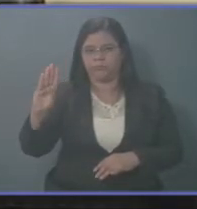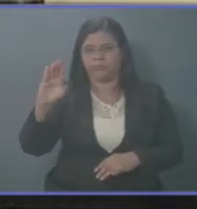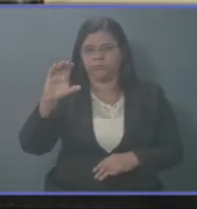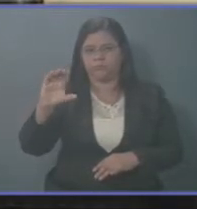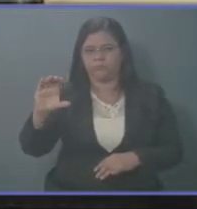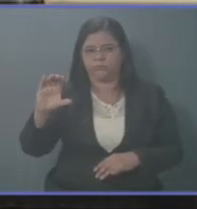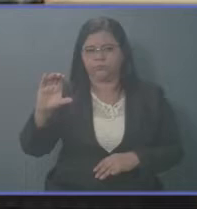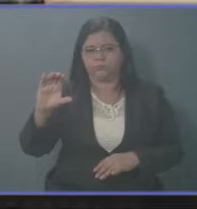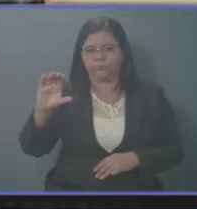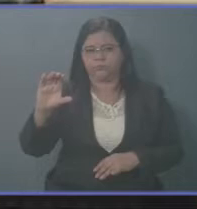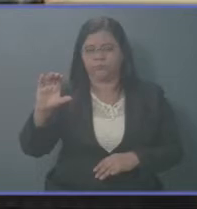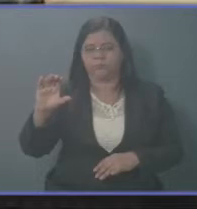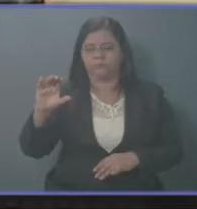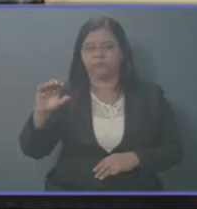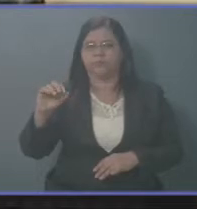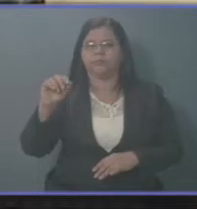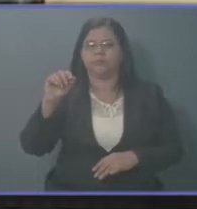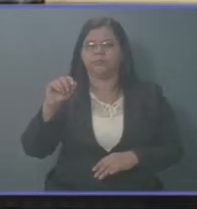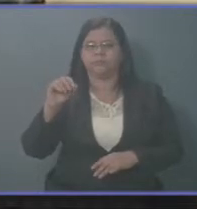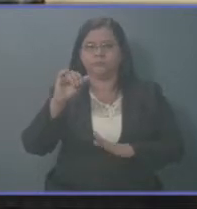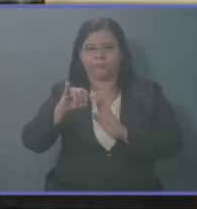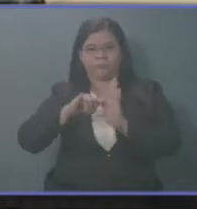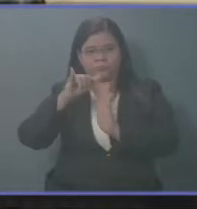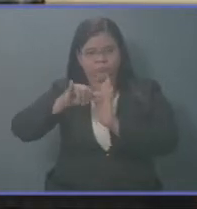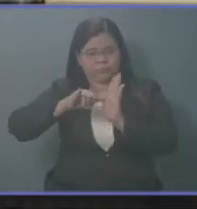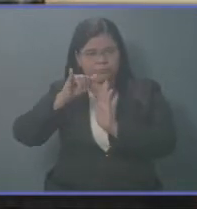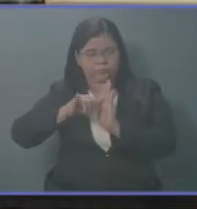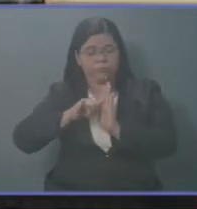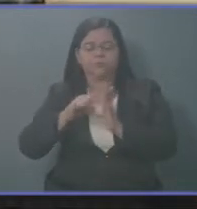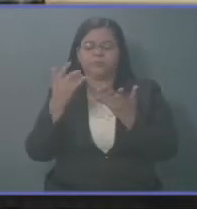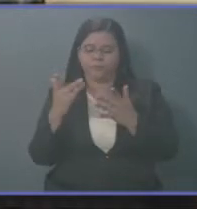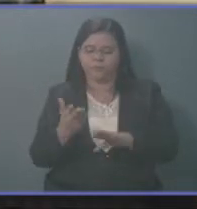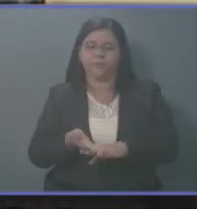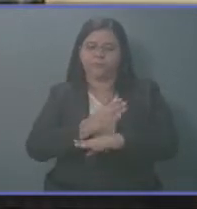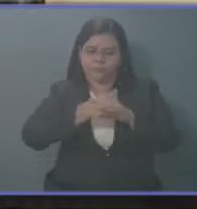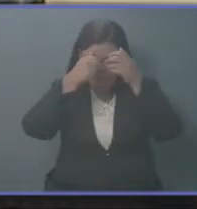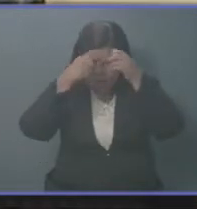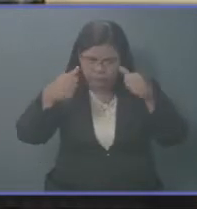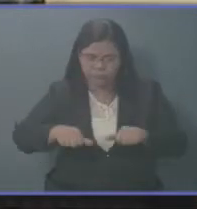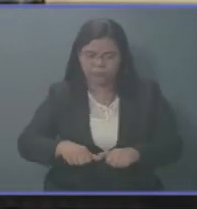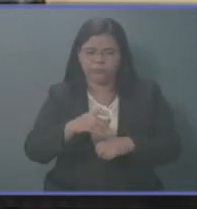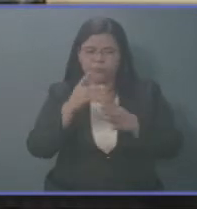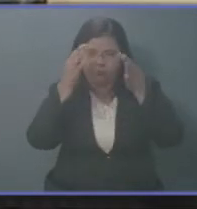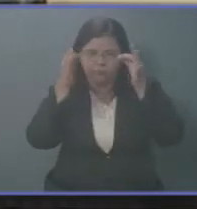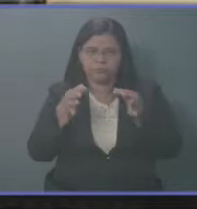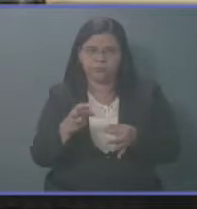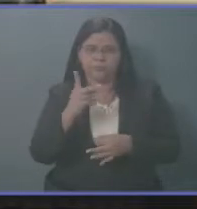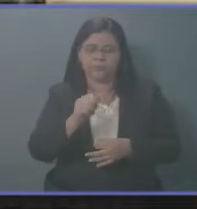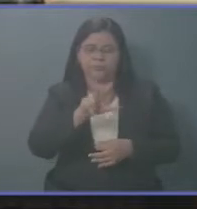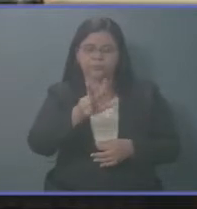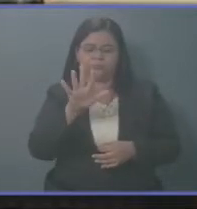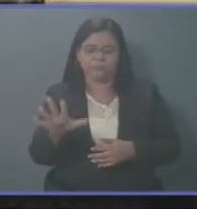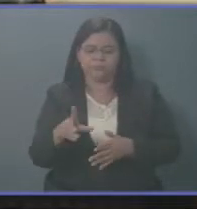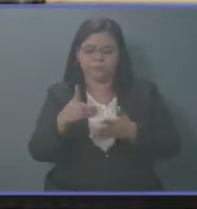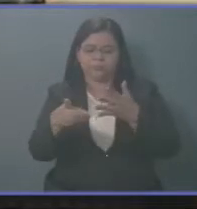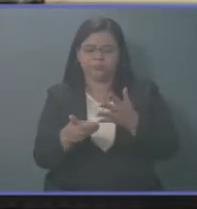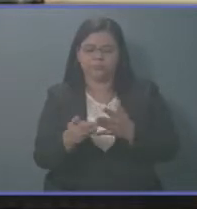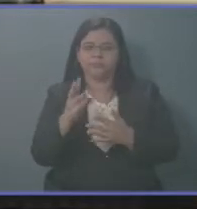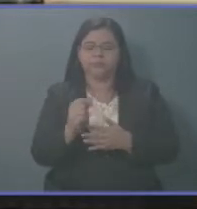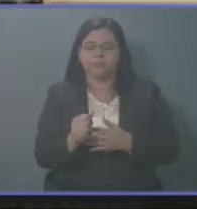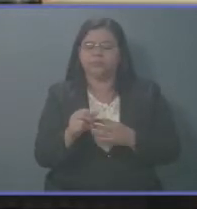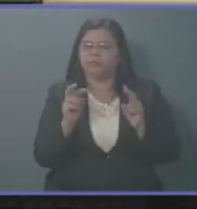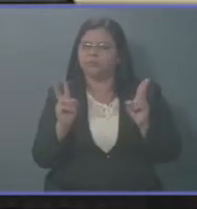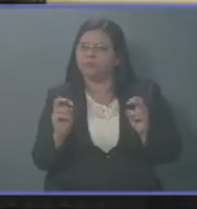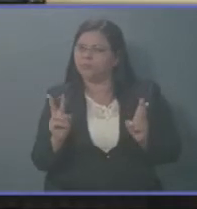4JGAHBC Feature YouTube, en donde fue aprobado el dictamen número 35 que corresponde al decreto legislativo